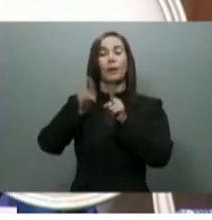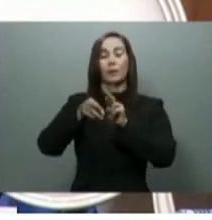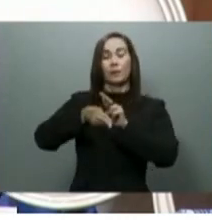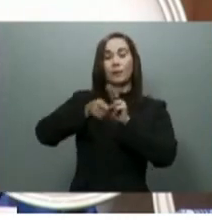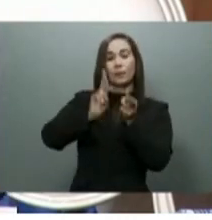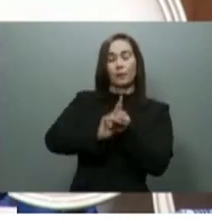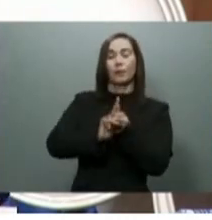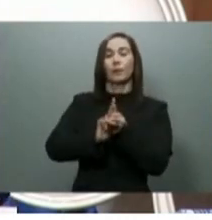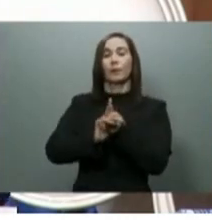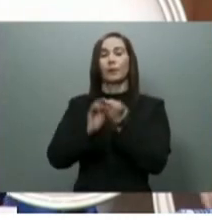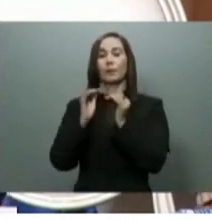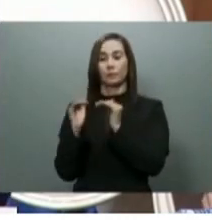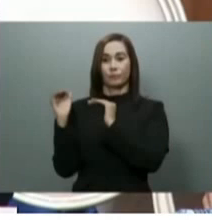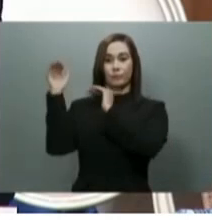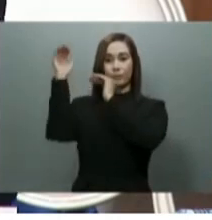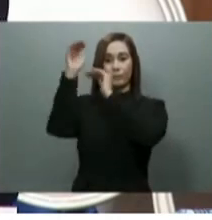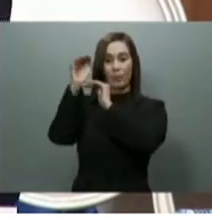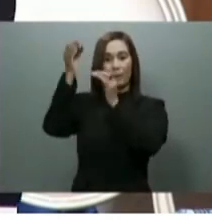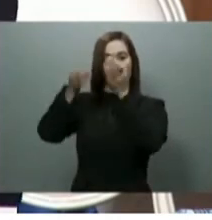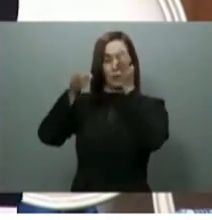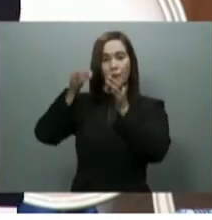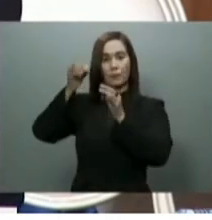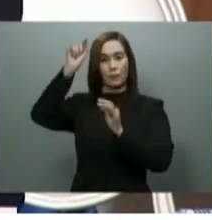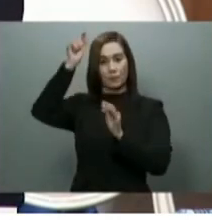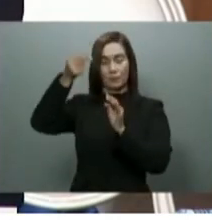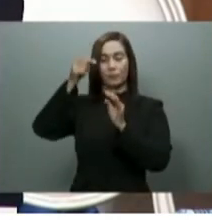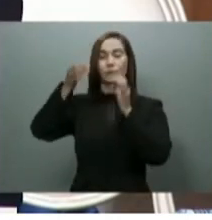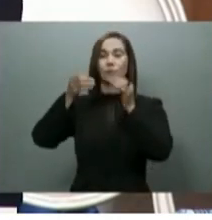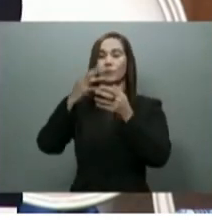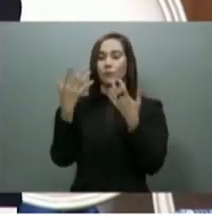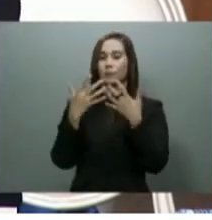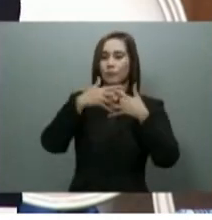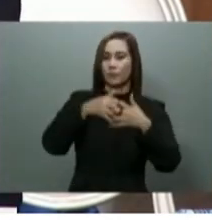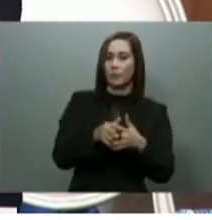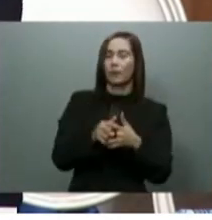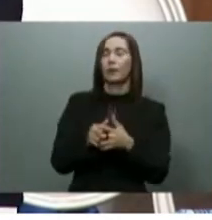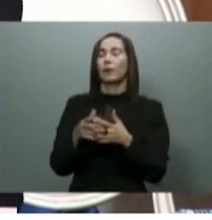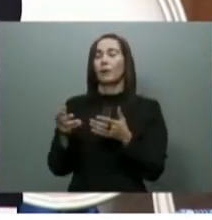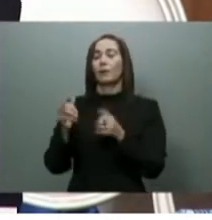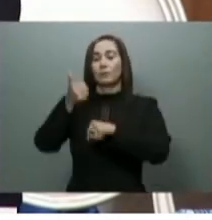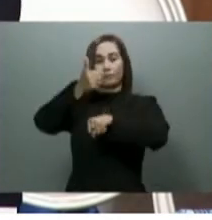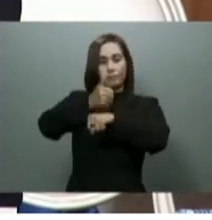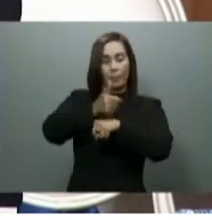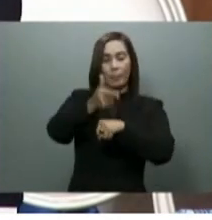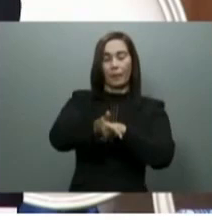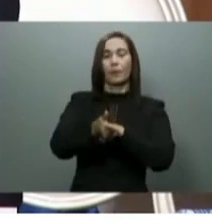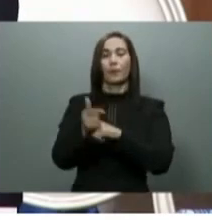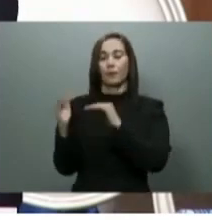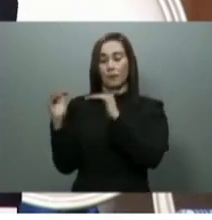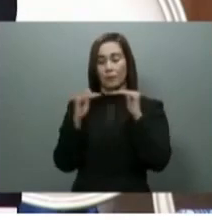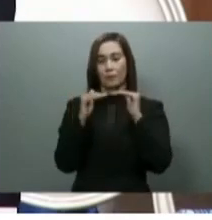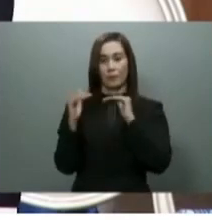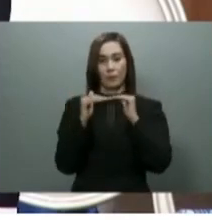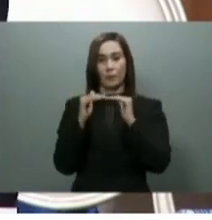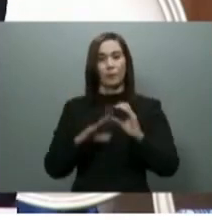funciones, especializándolo en la investigación y persecución de los actos o hechos punibles.